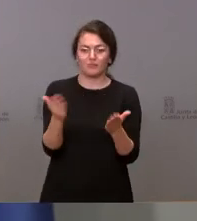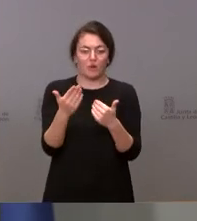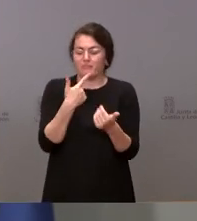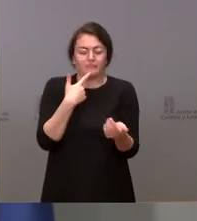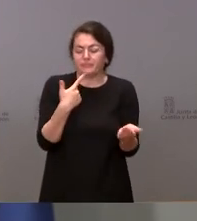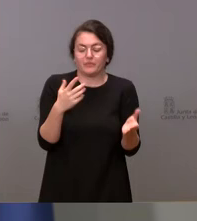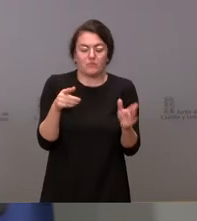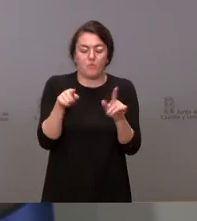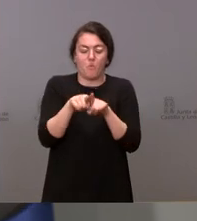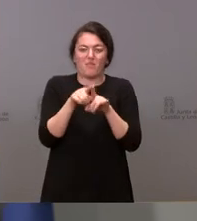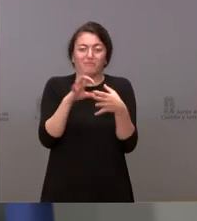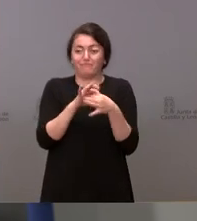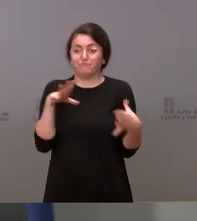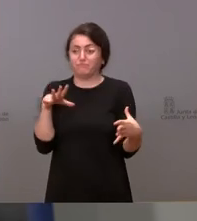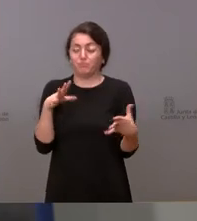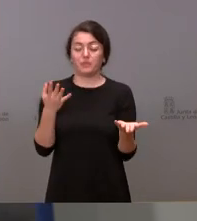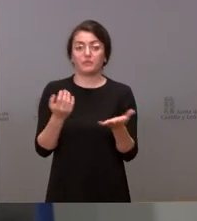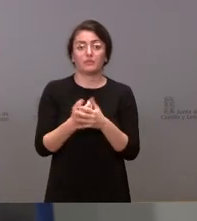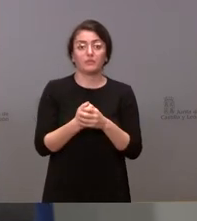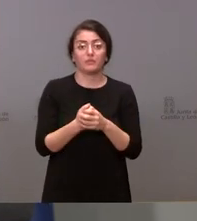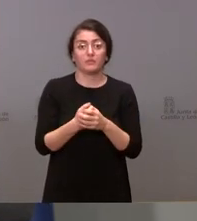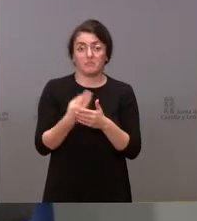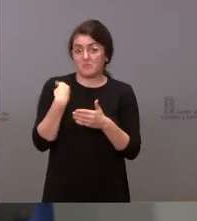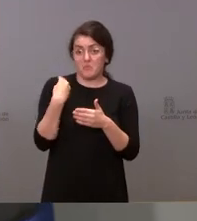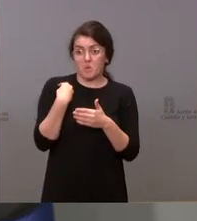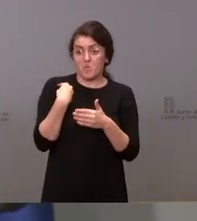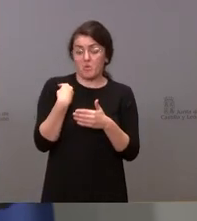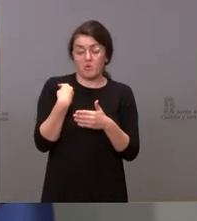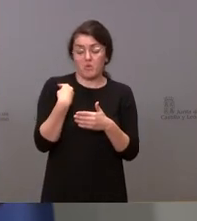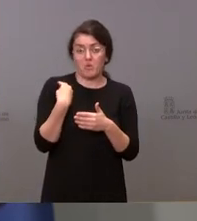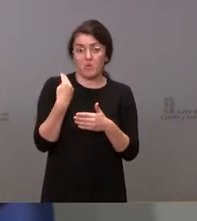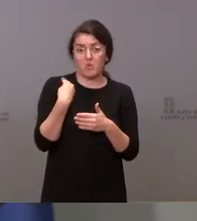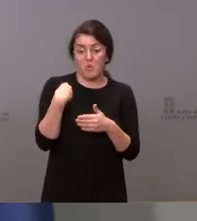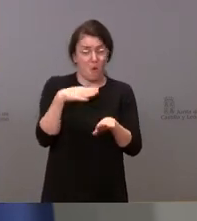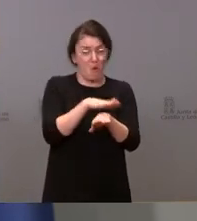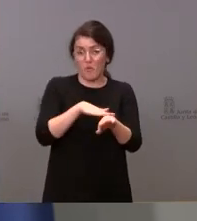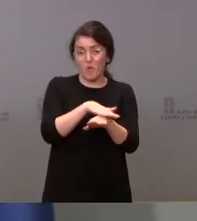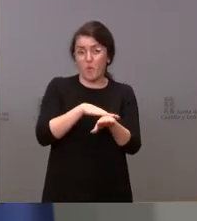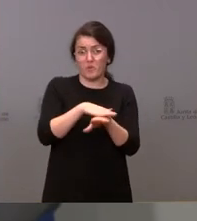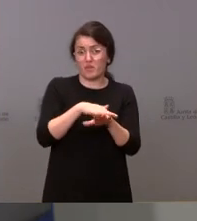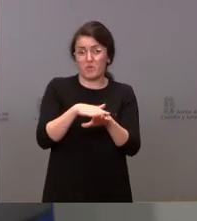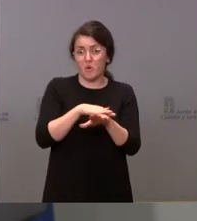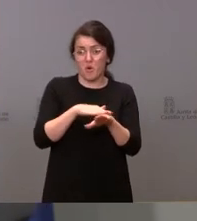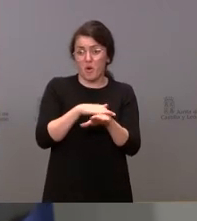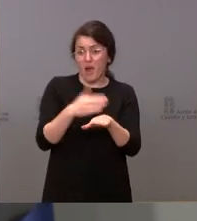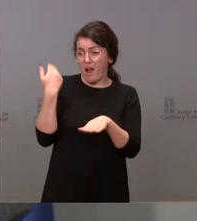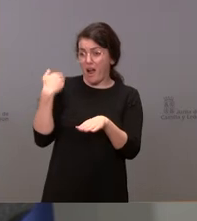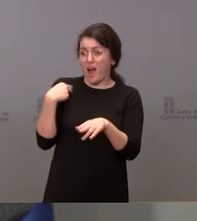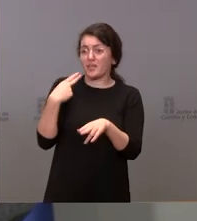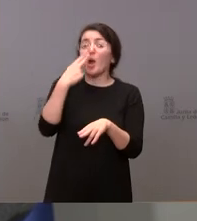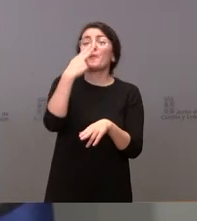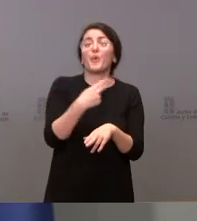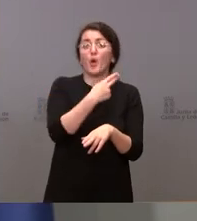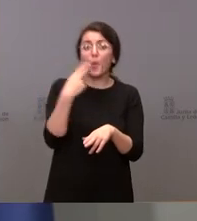incoherencia con lo que ha venido haciendo y anunciando este gobierno, que prometía quitar los peajes